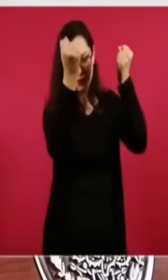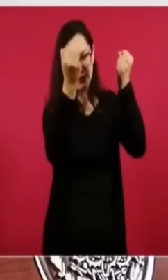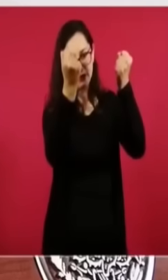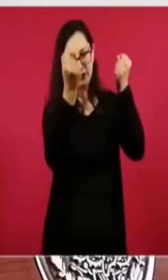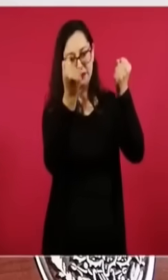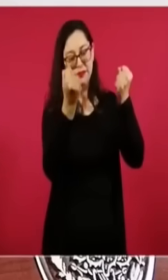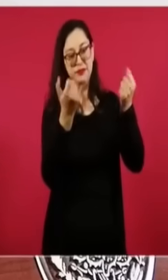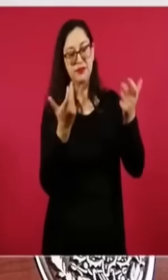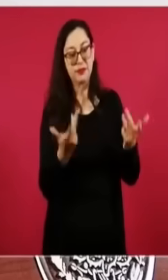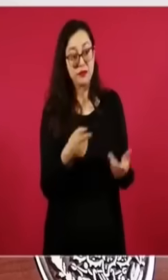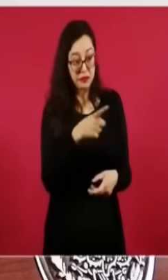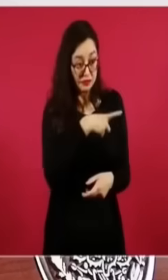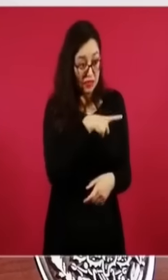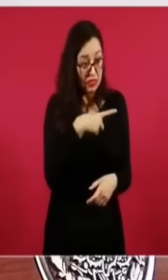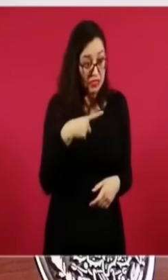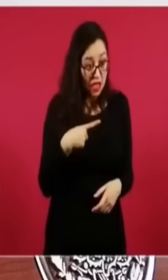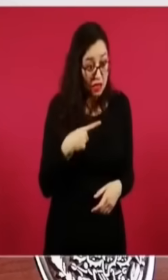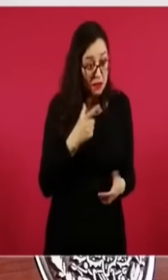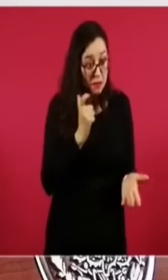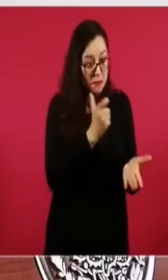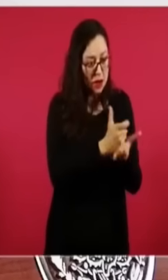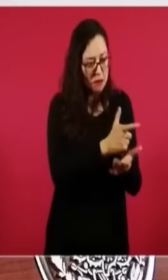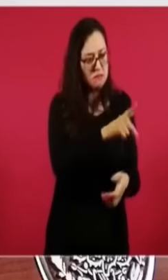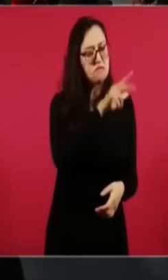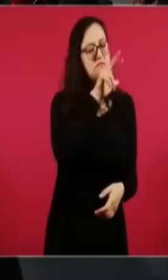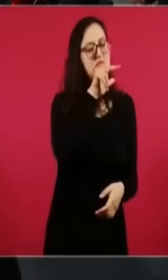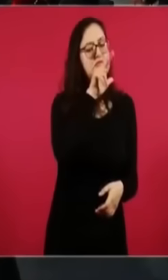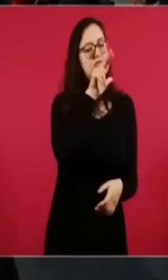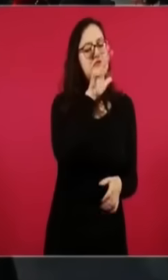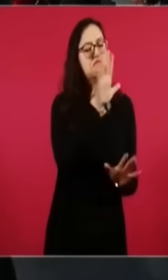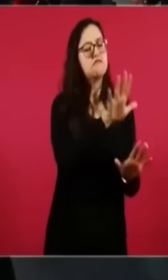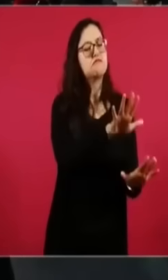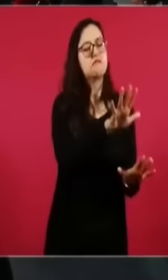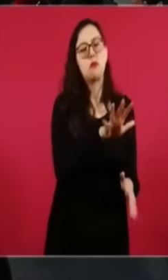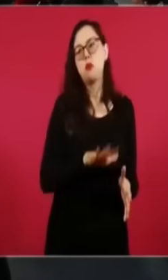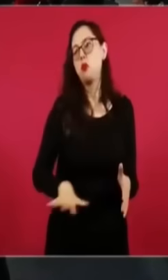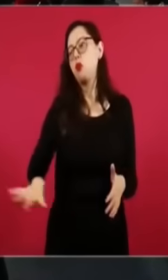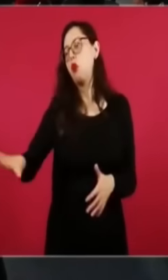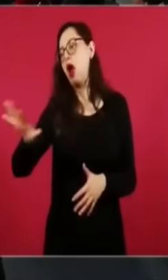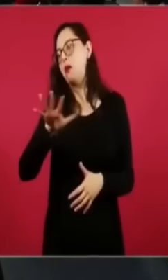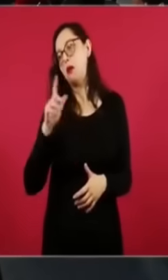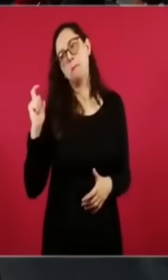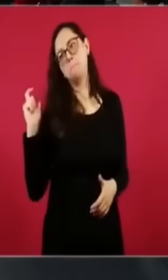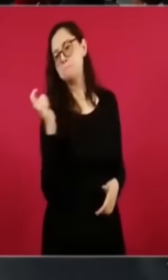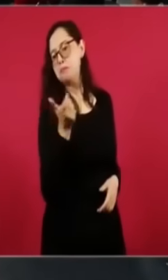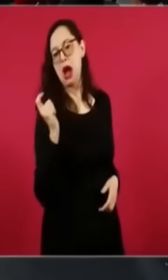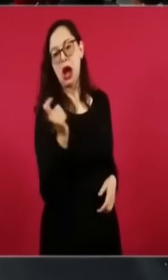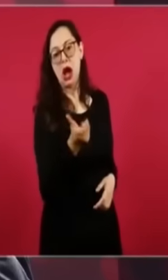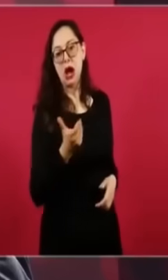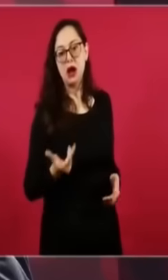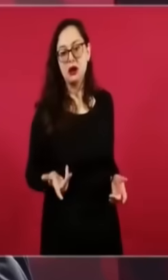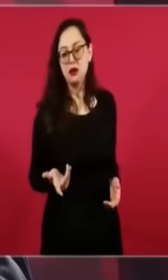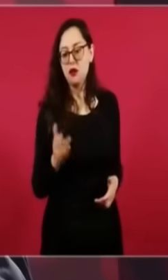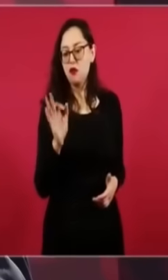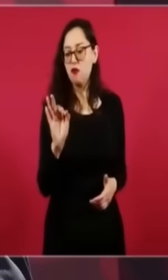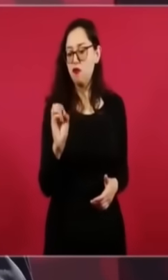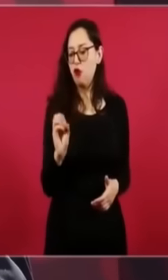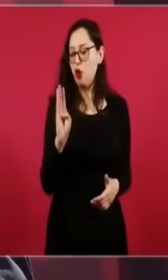al convertir las deudas de unos cuantos en deuda pública, con el Foa